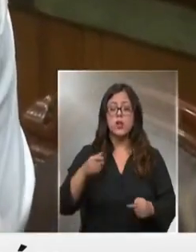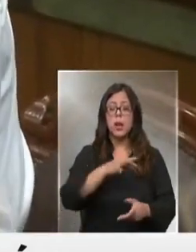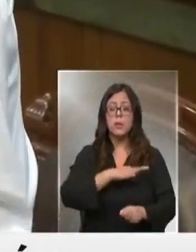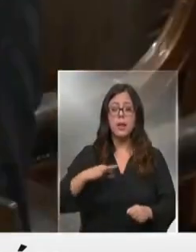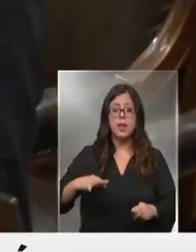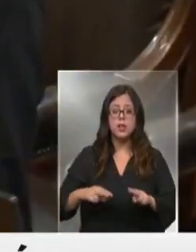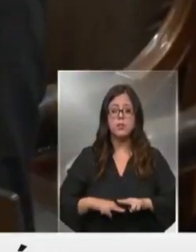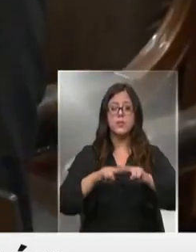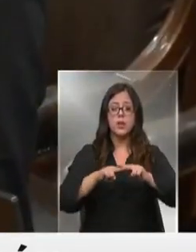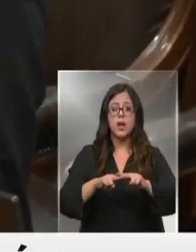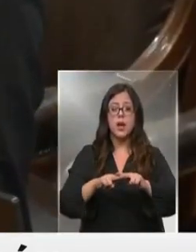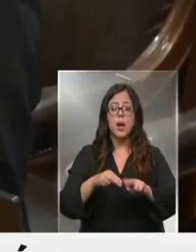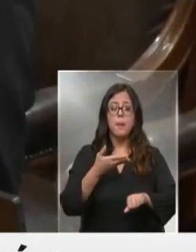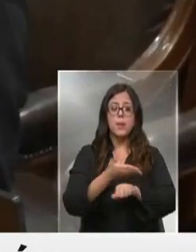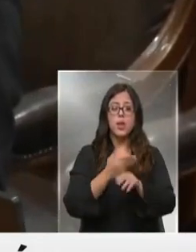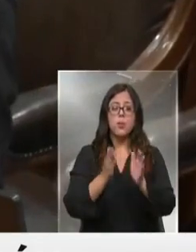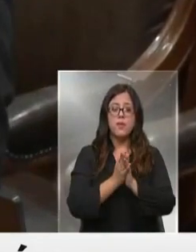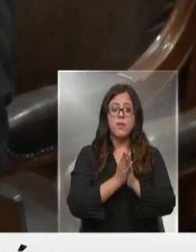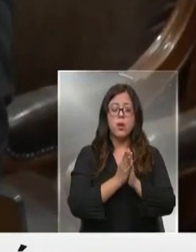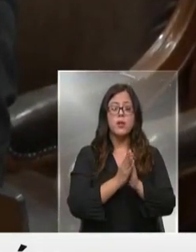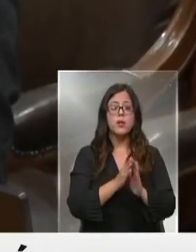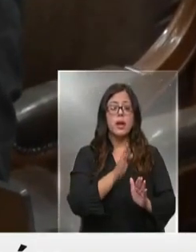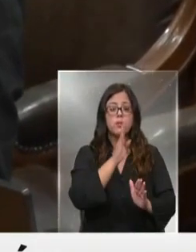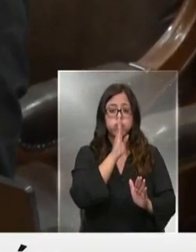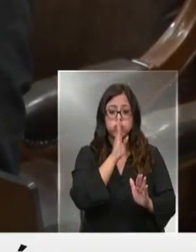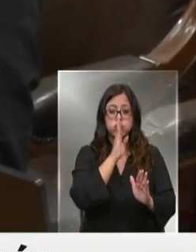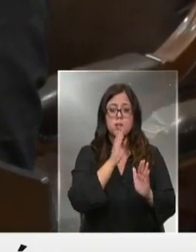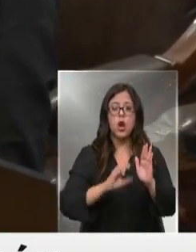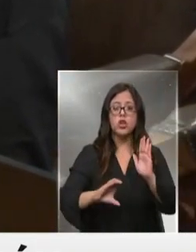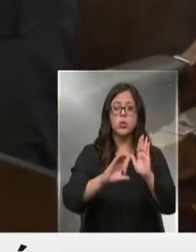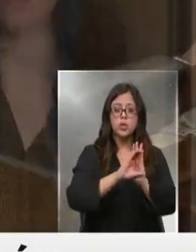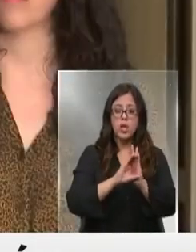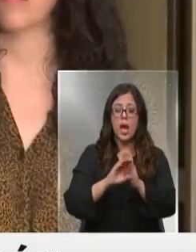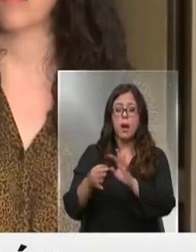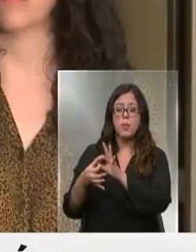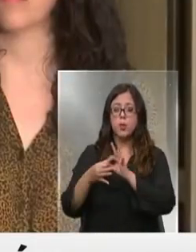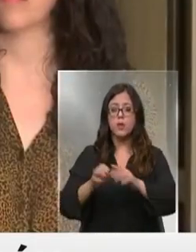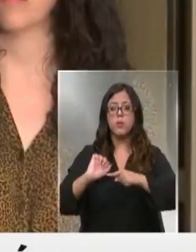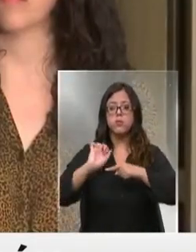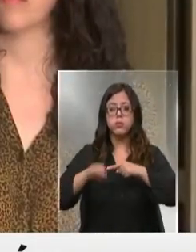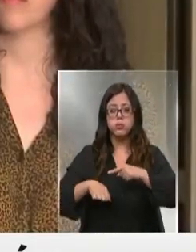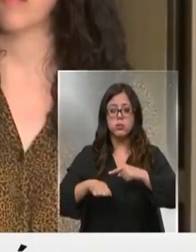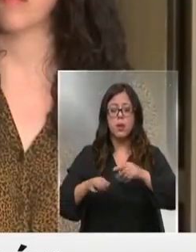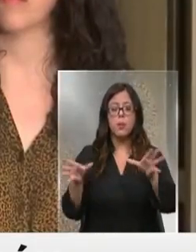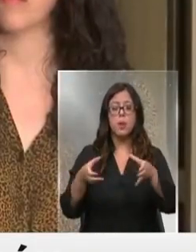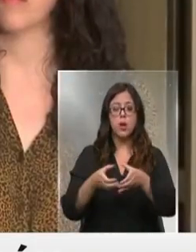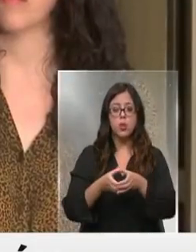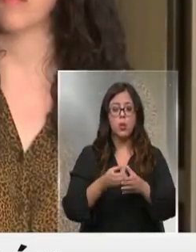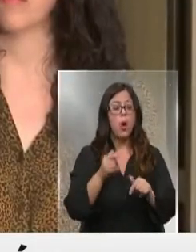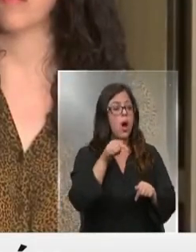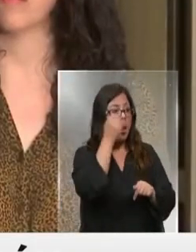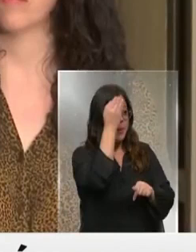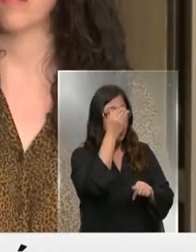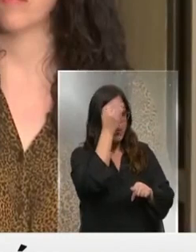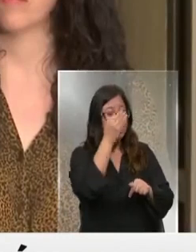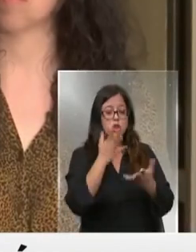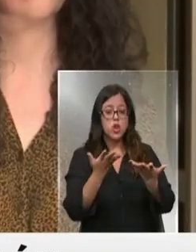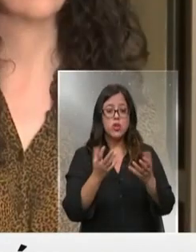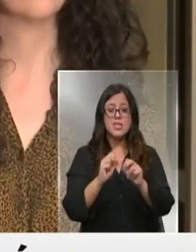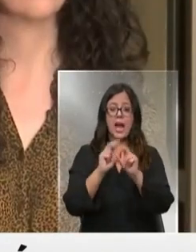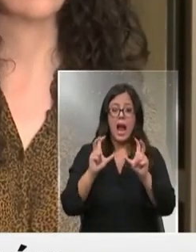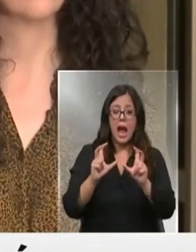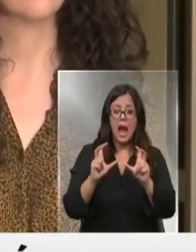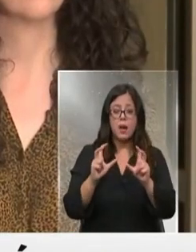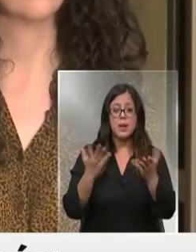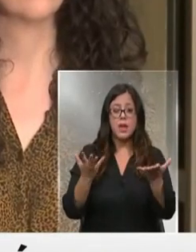pidió reserva de constitucionalidad tras ser aprobadas por la Cámara. Vemos con preocupación y alarma que los sectores de derecha